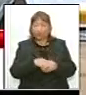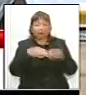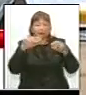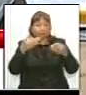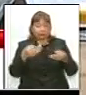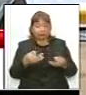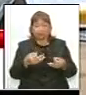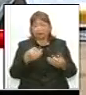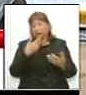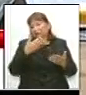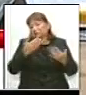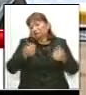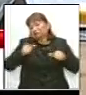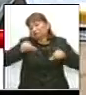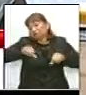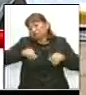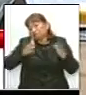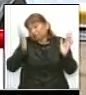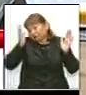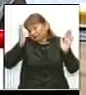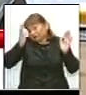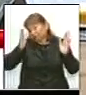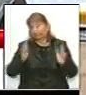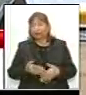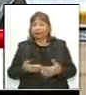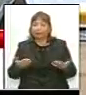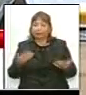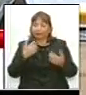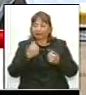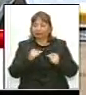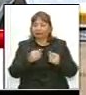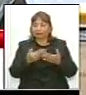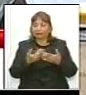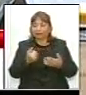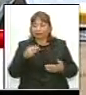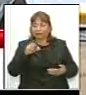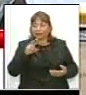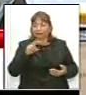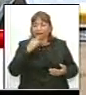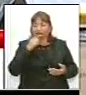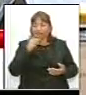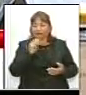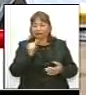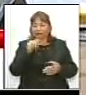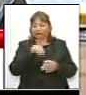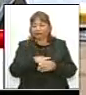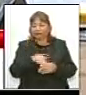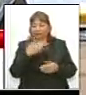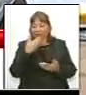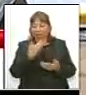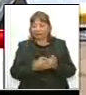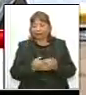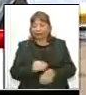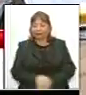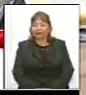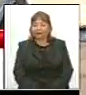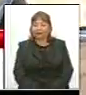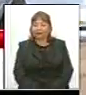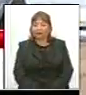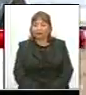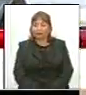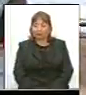determina. Si lo perdemos, lo perdemos, señor, pero las cuestiones previas se someten al voto. Gracias.